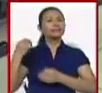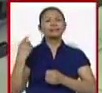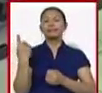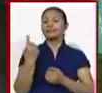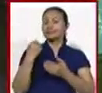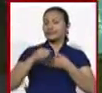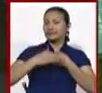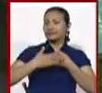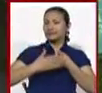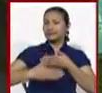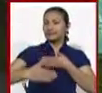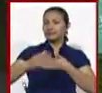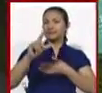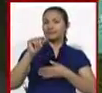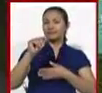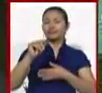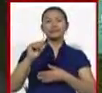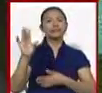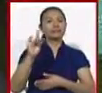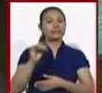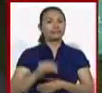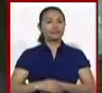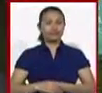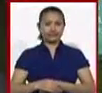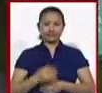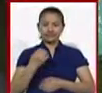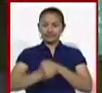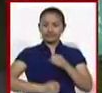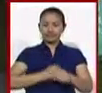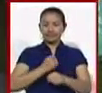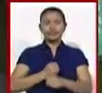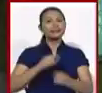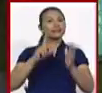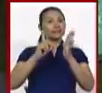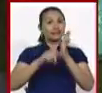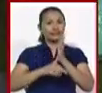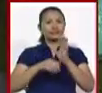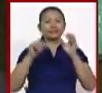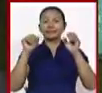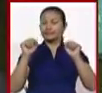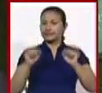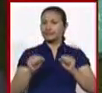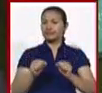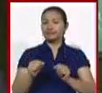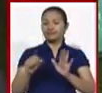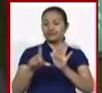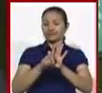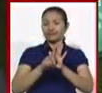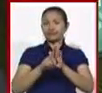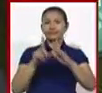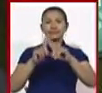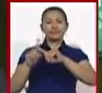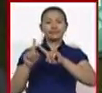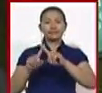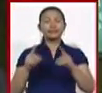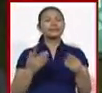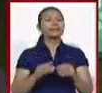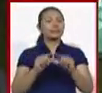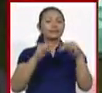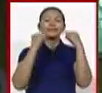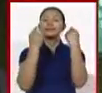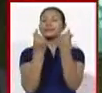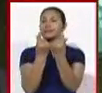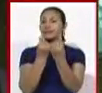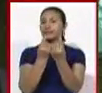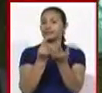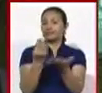solamente cancelen la suma de 20 bolivianos de la inspección técnica vehicular de este año. Posterior a esto, podrían ver las vías legales para diferenciar este sector